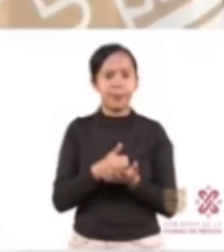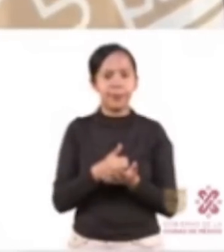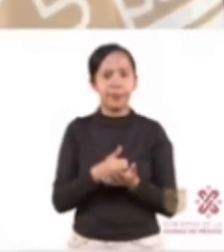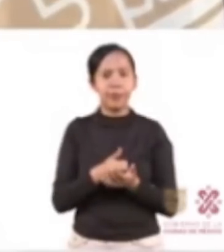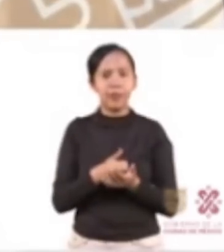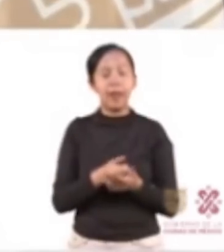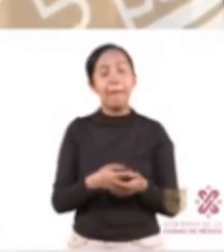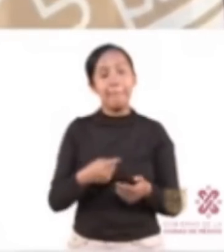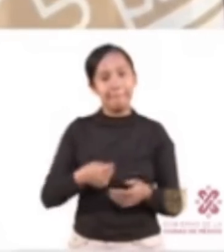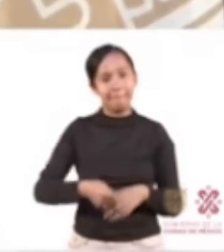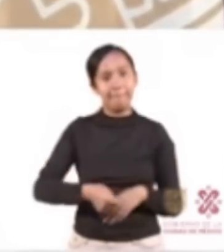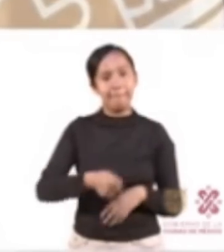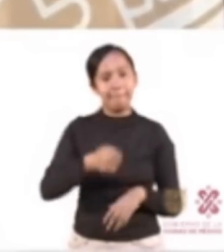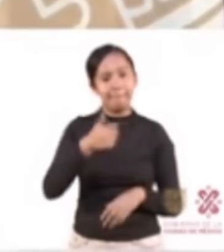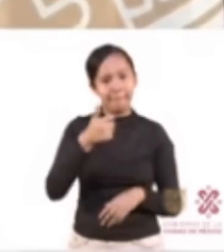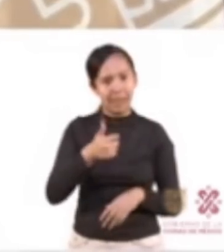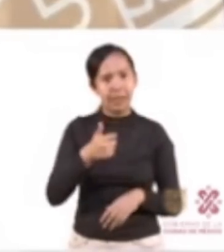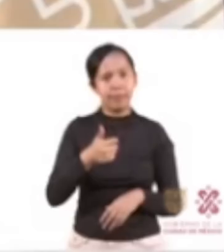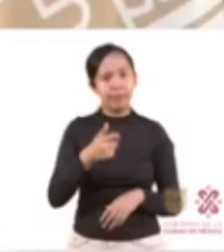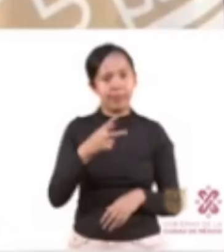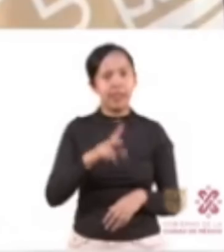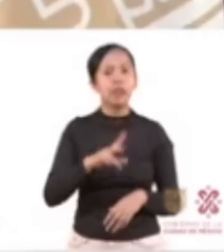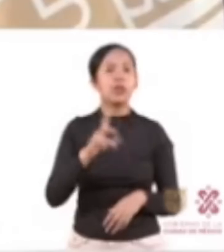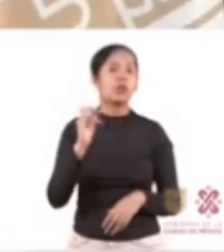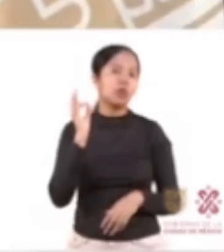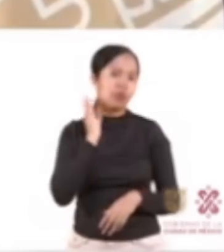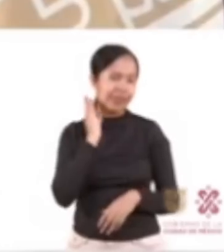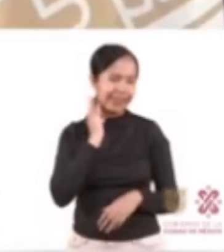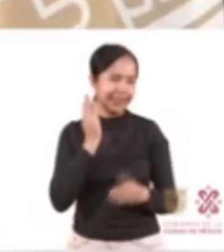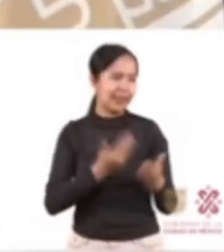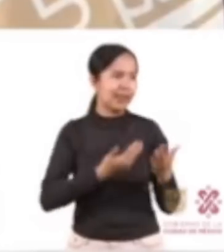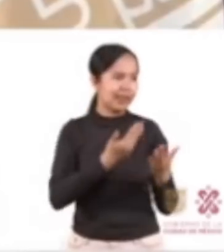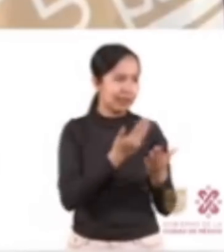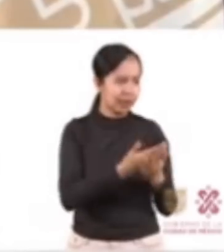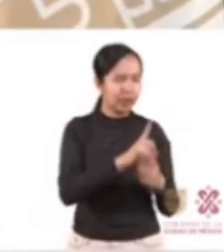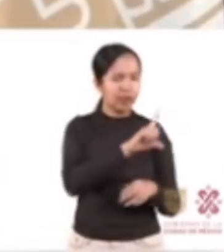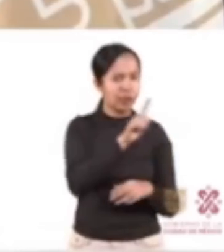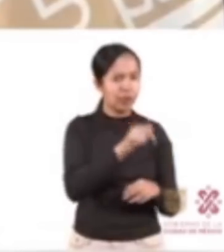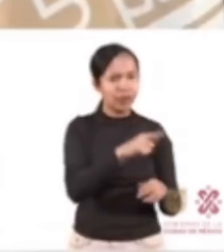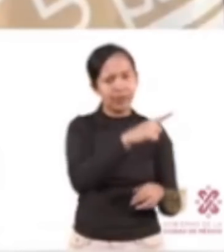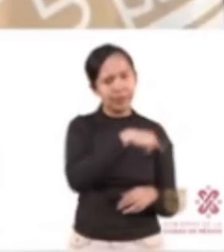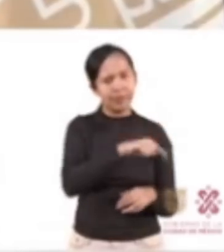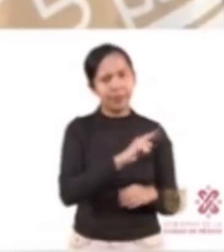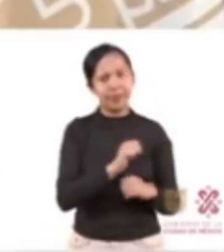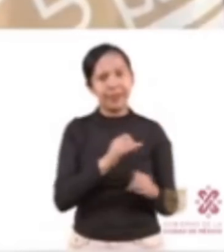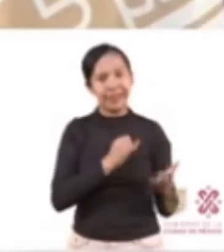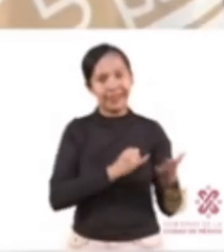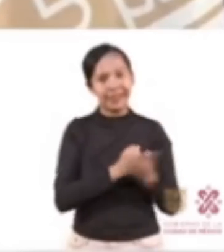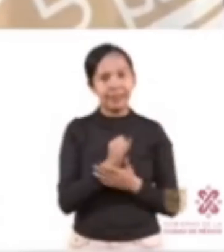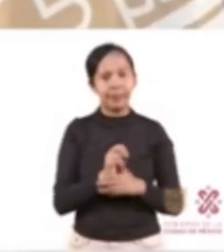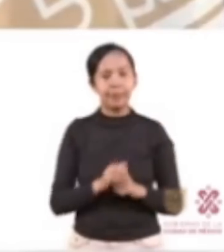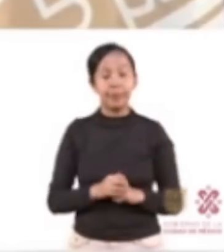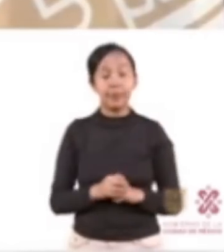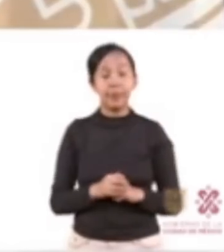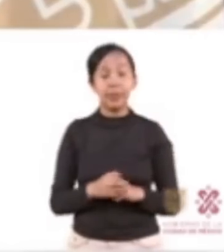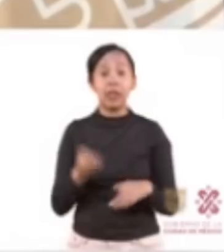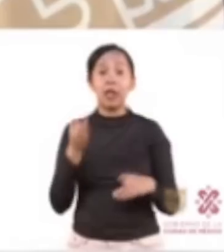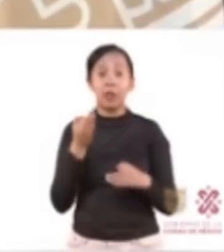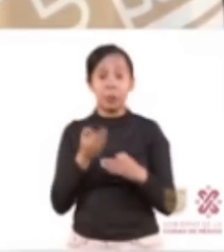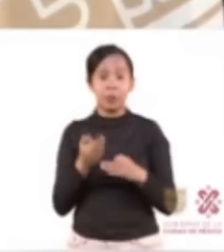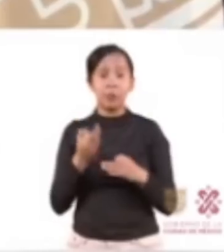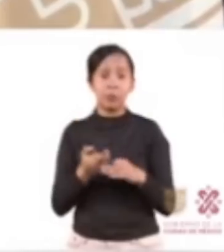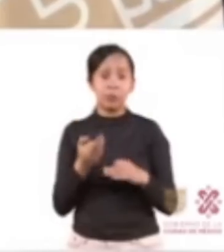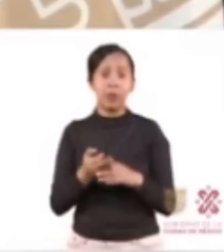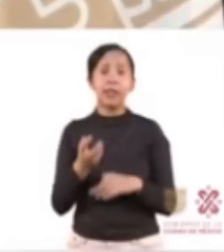primero que se presente la ratificación o no de la fiscal, y luego si no, pues ya que se abra. Y en este momento está